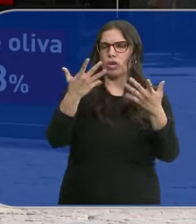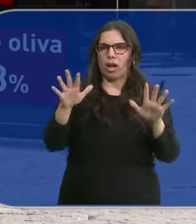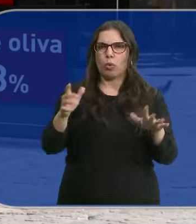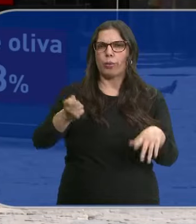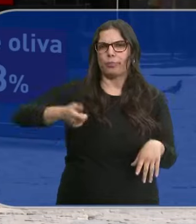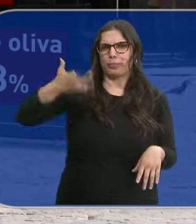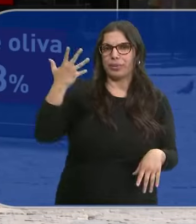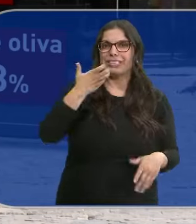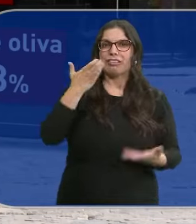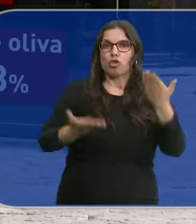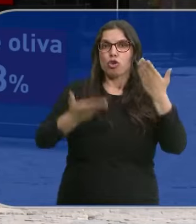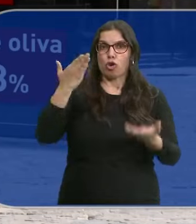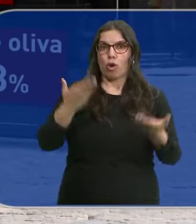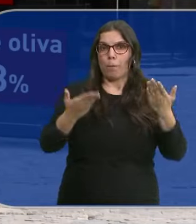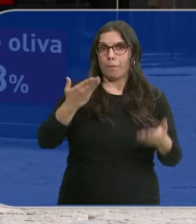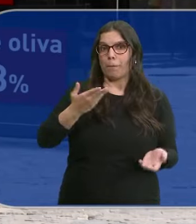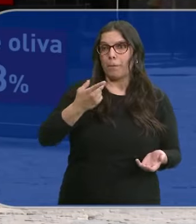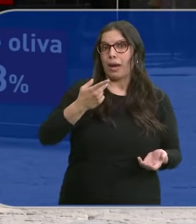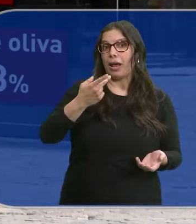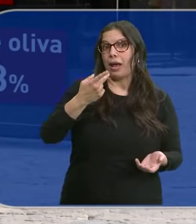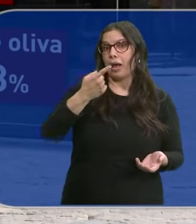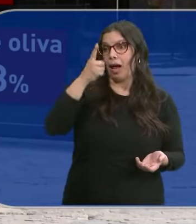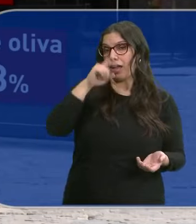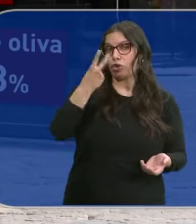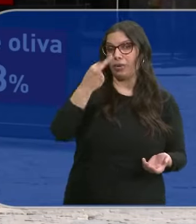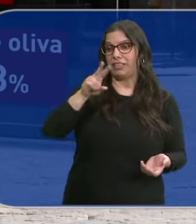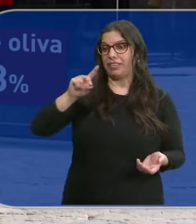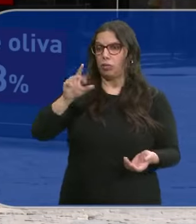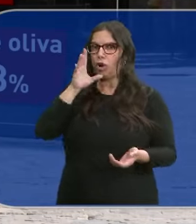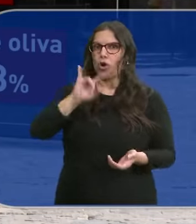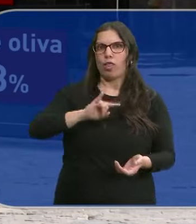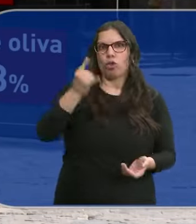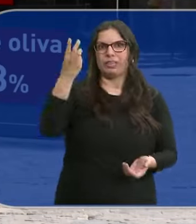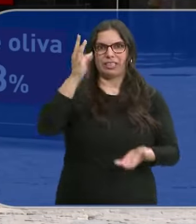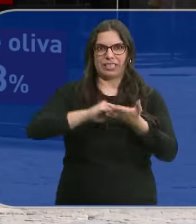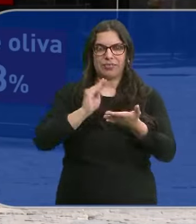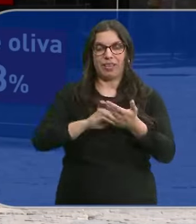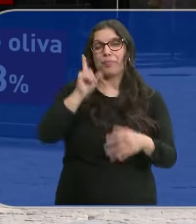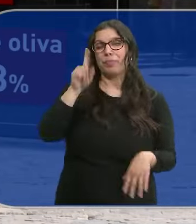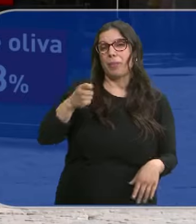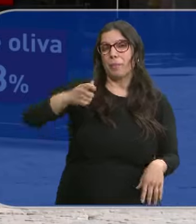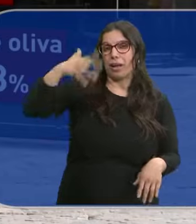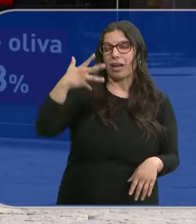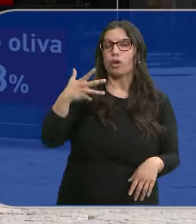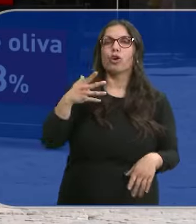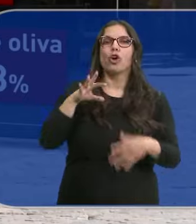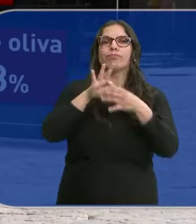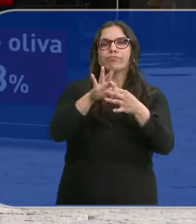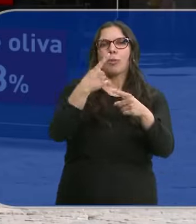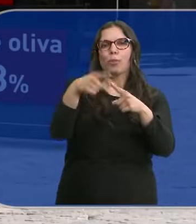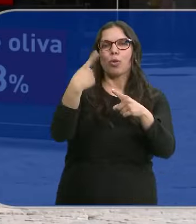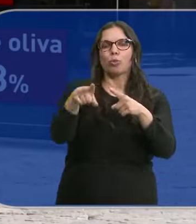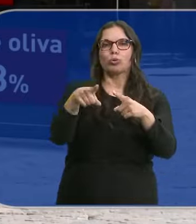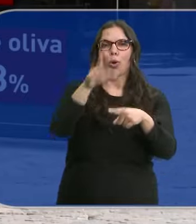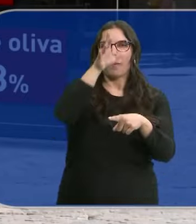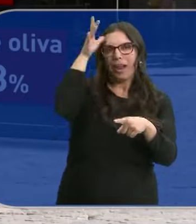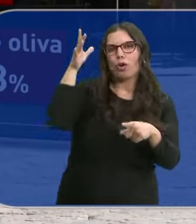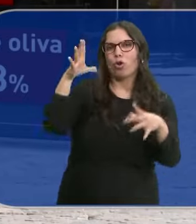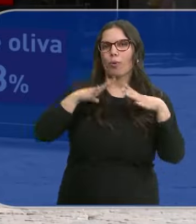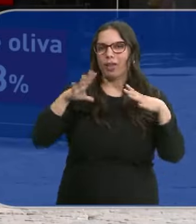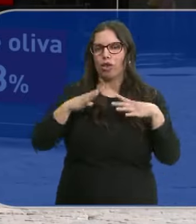sigue costando 3 veces más que en 2021. Y ya empieza también a encarecerse esos productos relacionados con el verano y con las